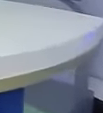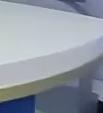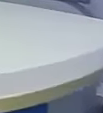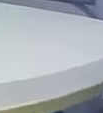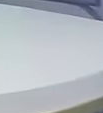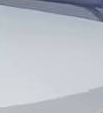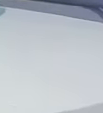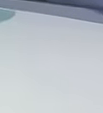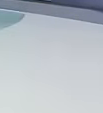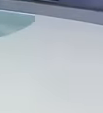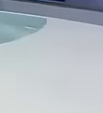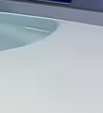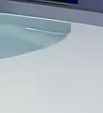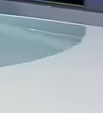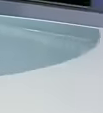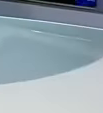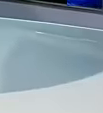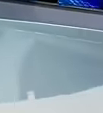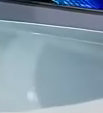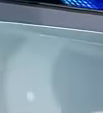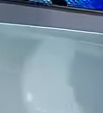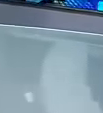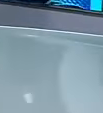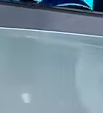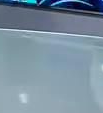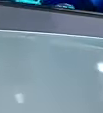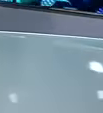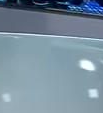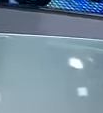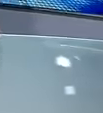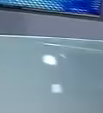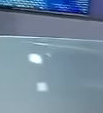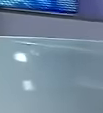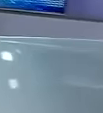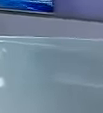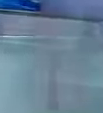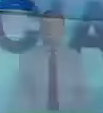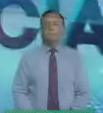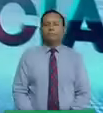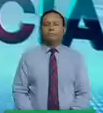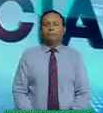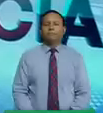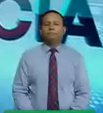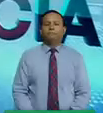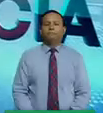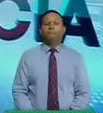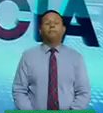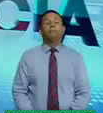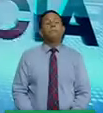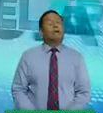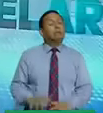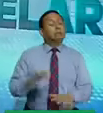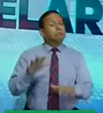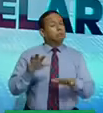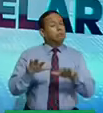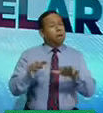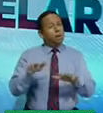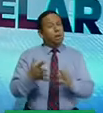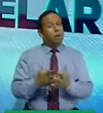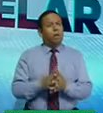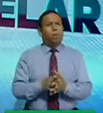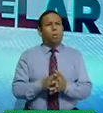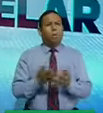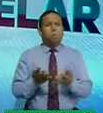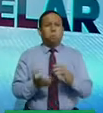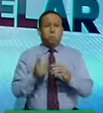Gracias por permanecer en nuestra sintonía, queridos televidentes. Vamos con más noticias. Al menos un ataque